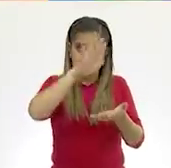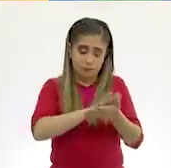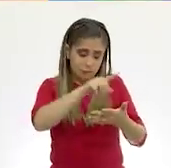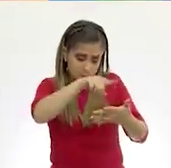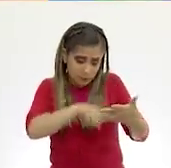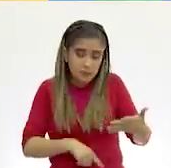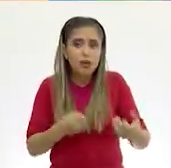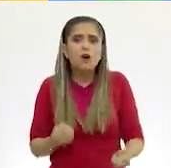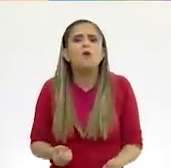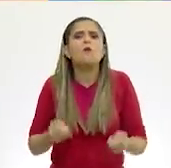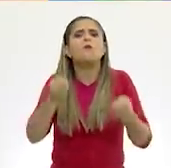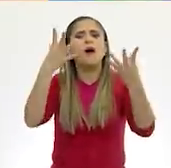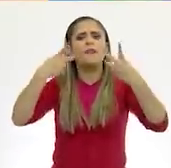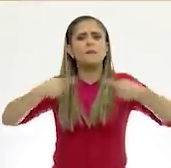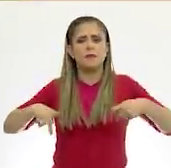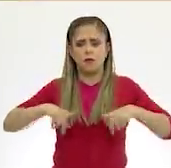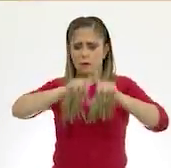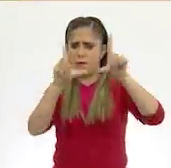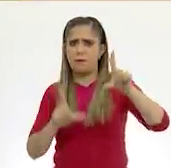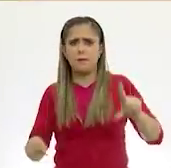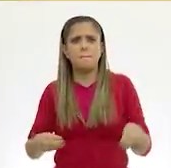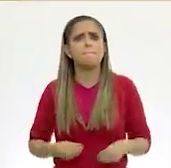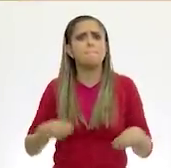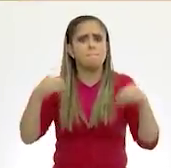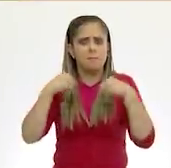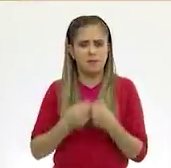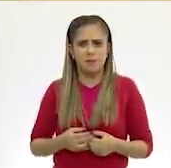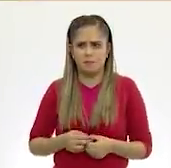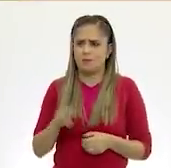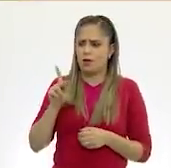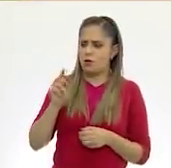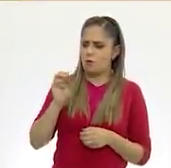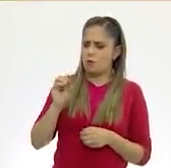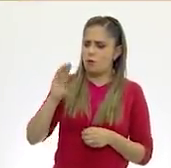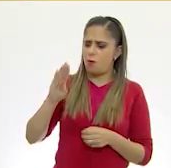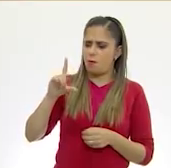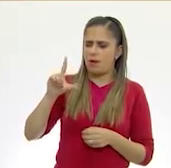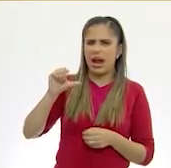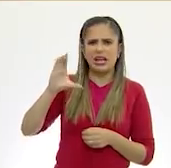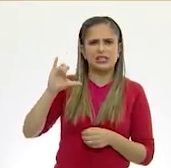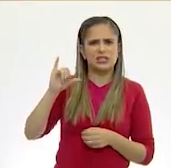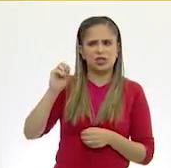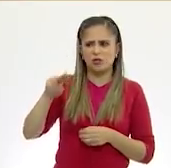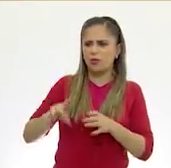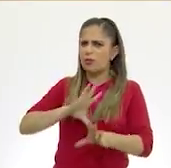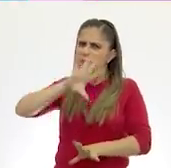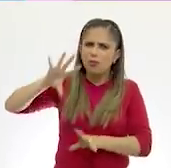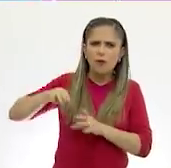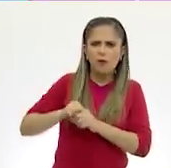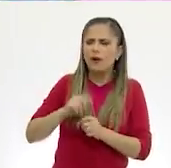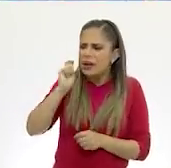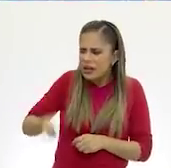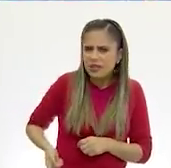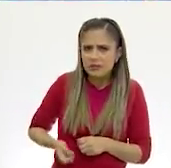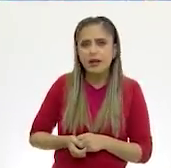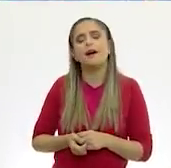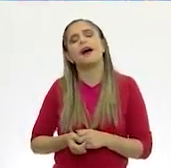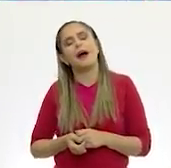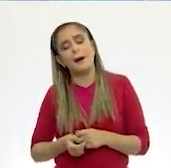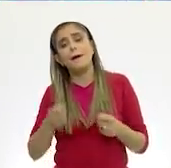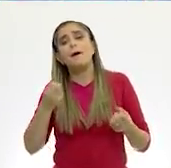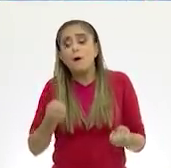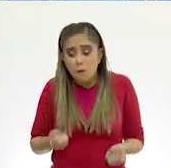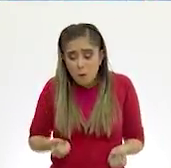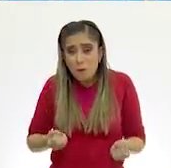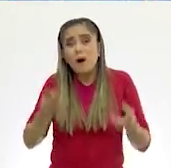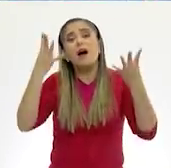total o absoluta. ¿Qué significa población total o absoluta, maestro? Se refiere a